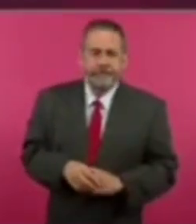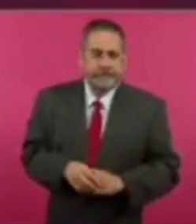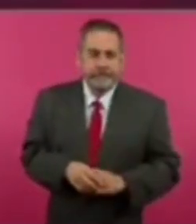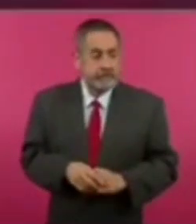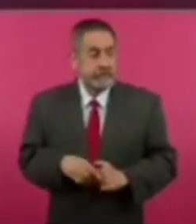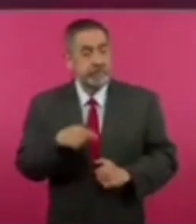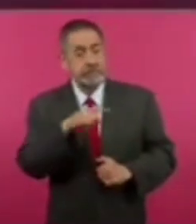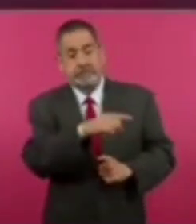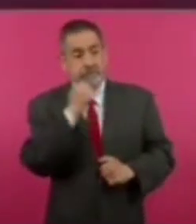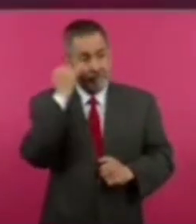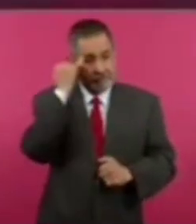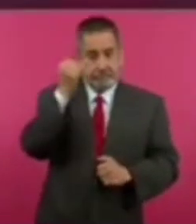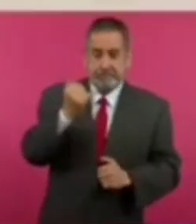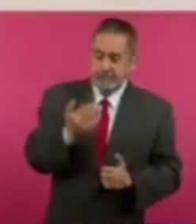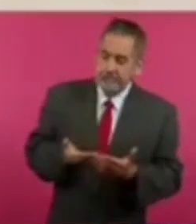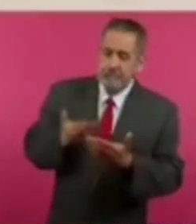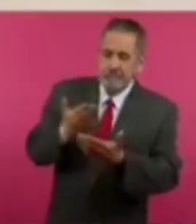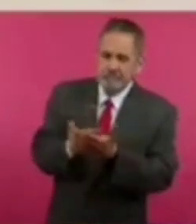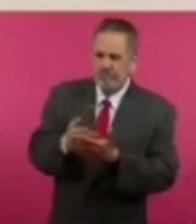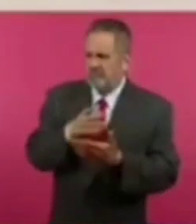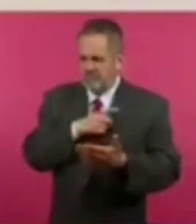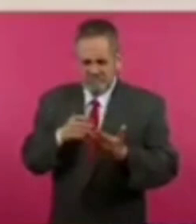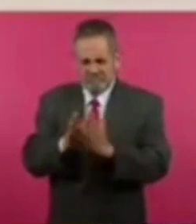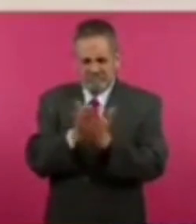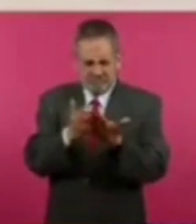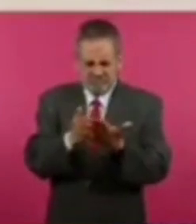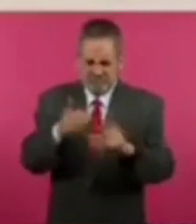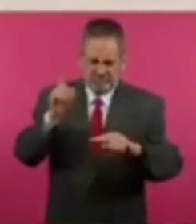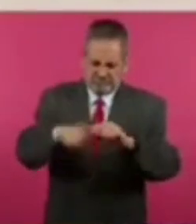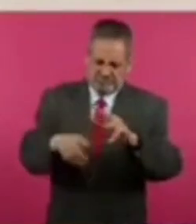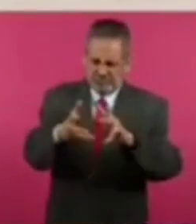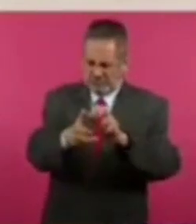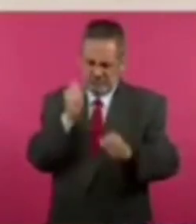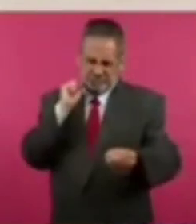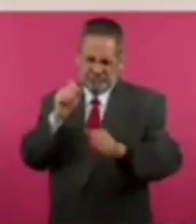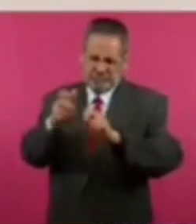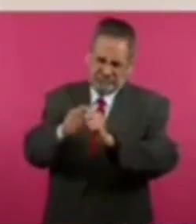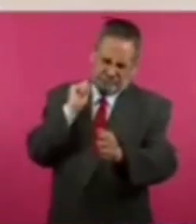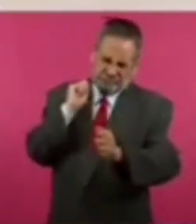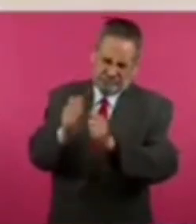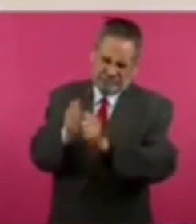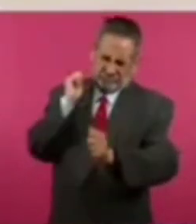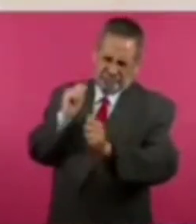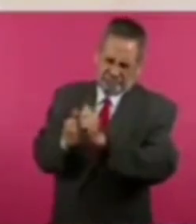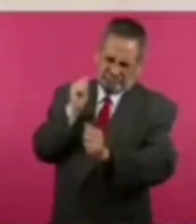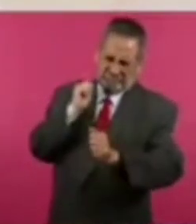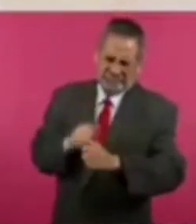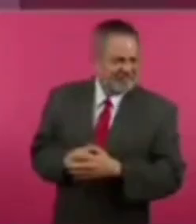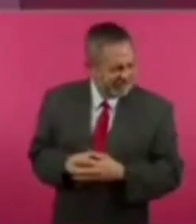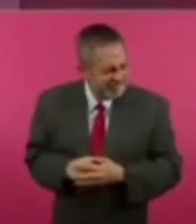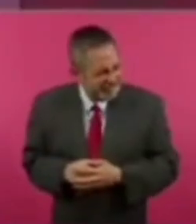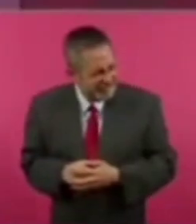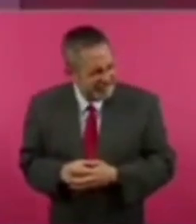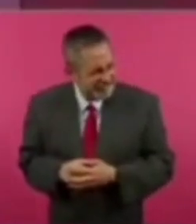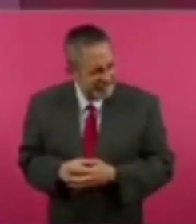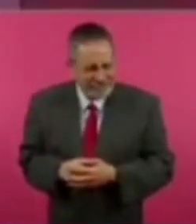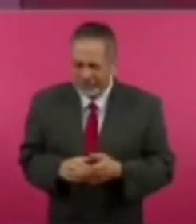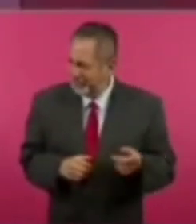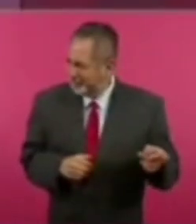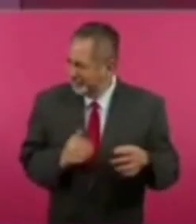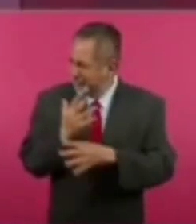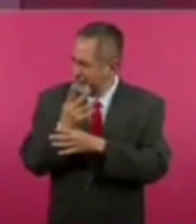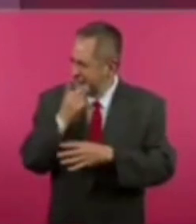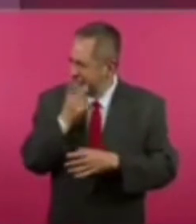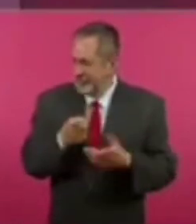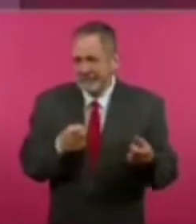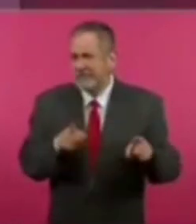planteó que había que arrancarle las hojas a los libros? Pues es como el equivalente